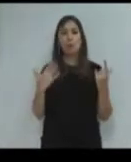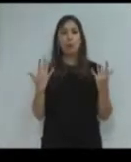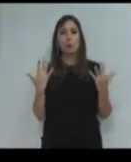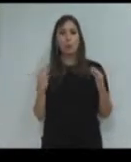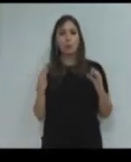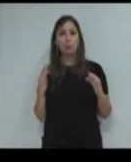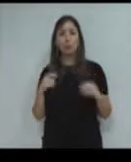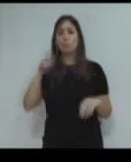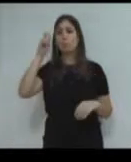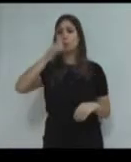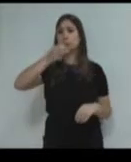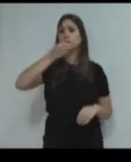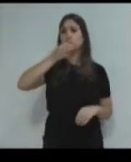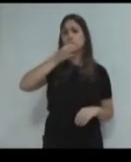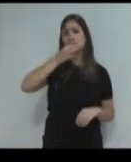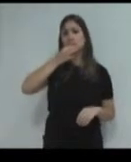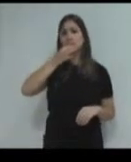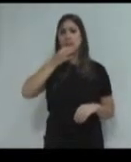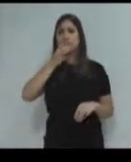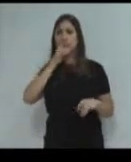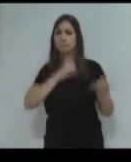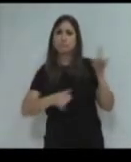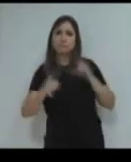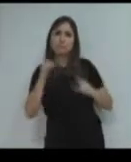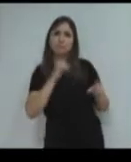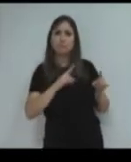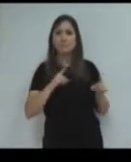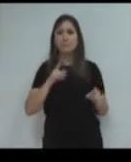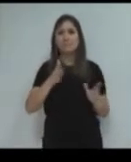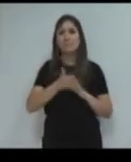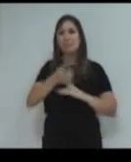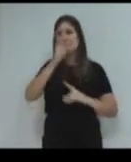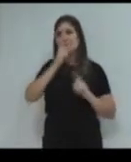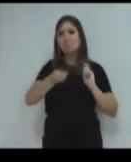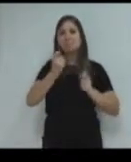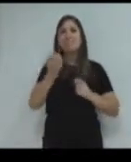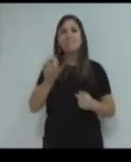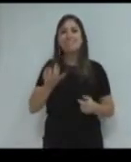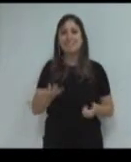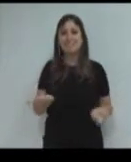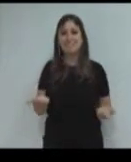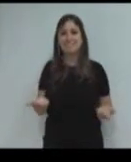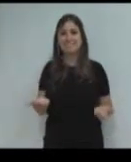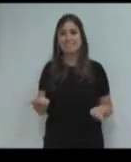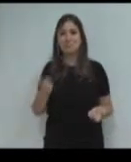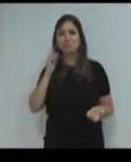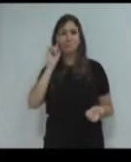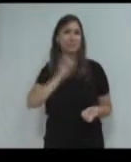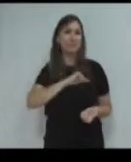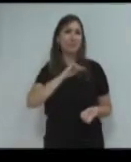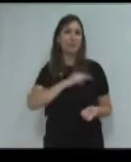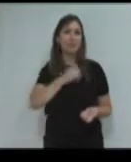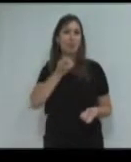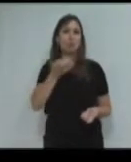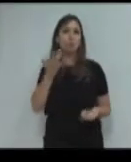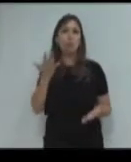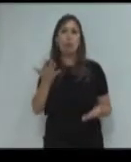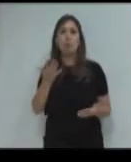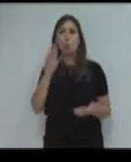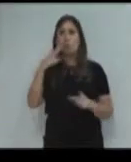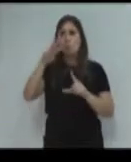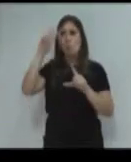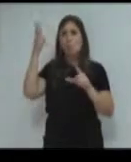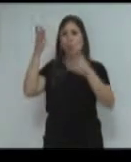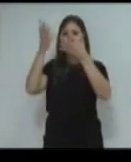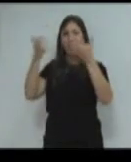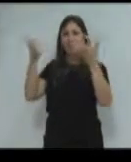un orador además que hace la presentación atractiva, que recuerda a uno, ¿no? Y cuál es la sensación mejor. Entonces yo creo